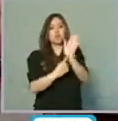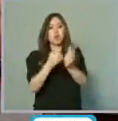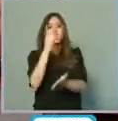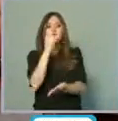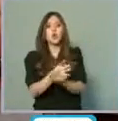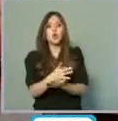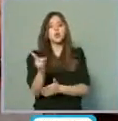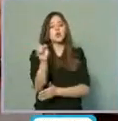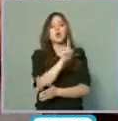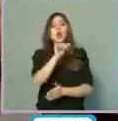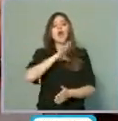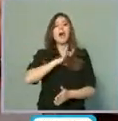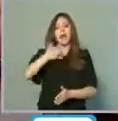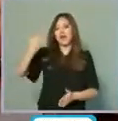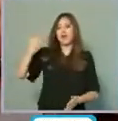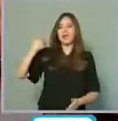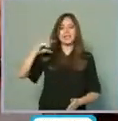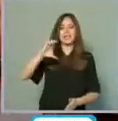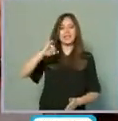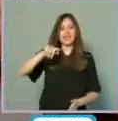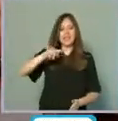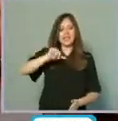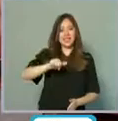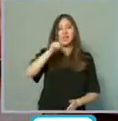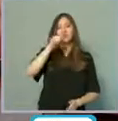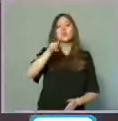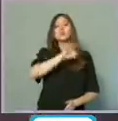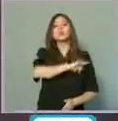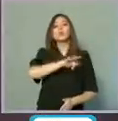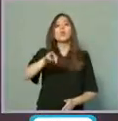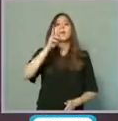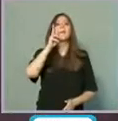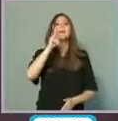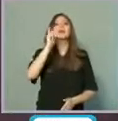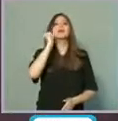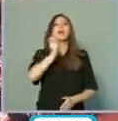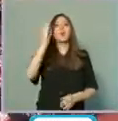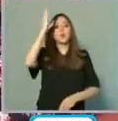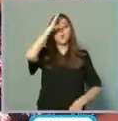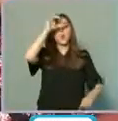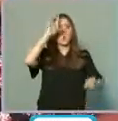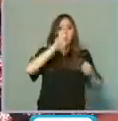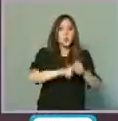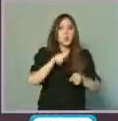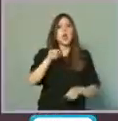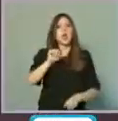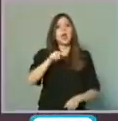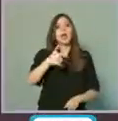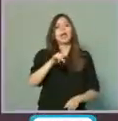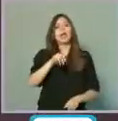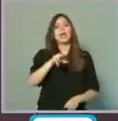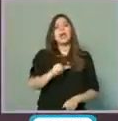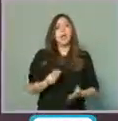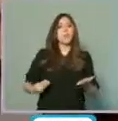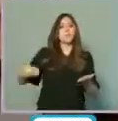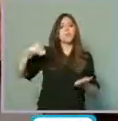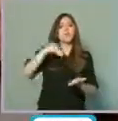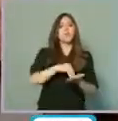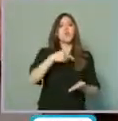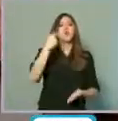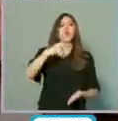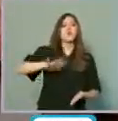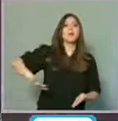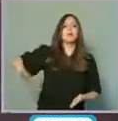además, como lo comentaba Cintia en un principio del programa, pues rendirle honor a nuestra cultura y a estas alegrías que se les dio el nombre con los